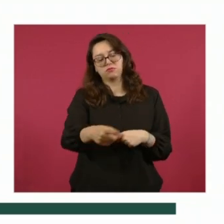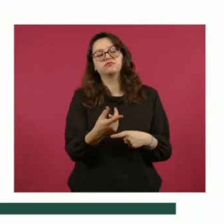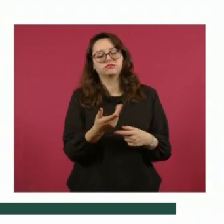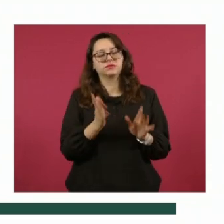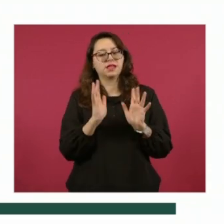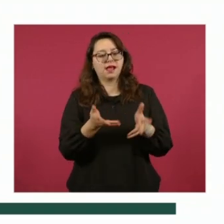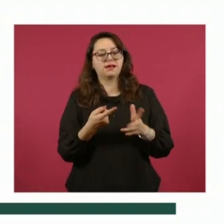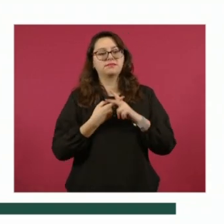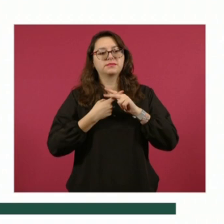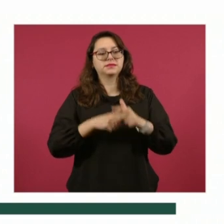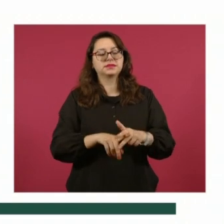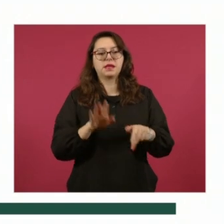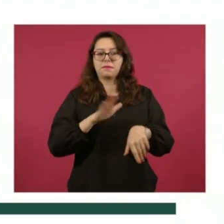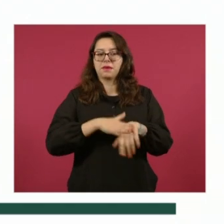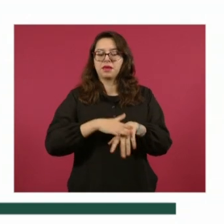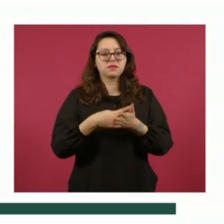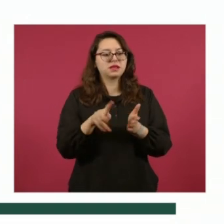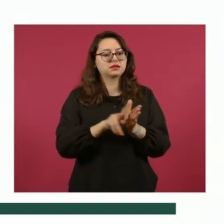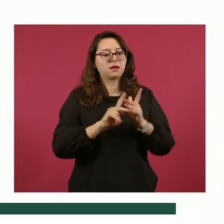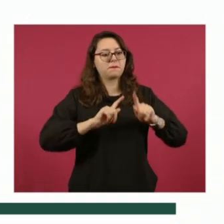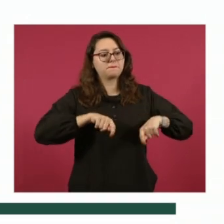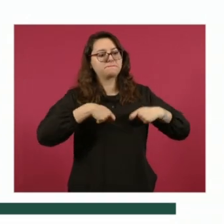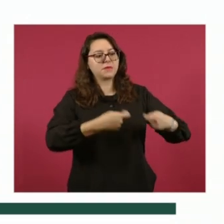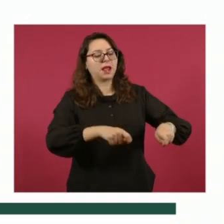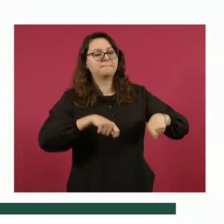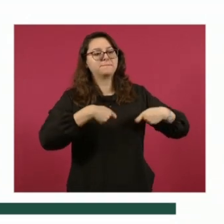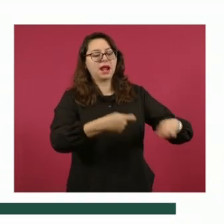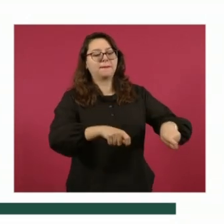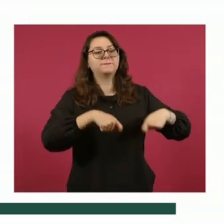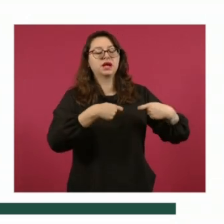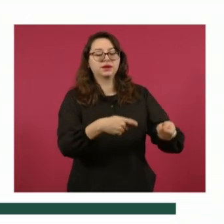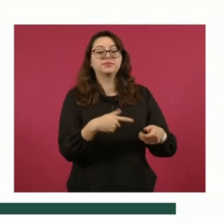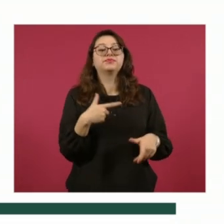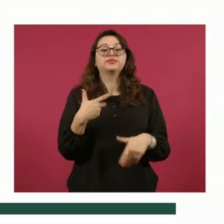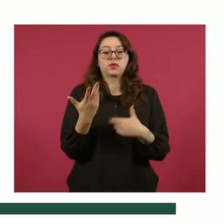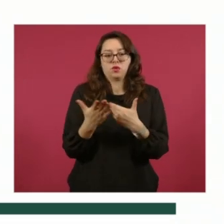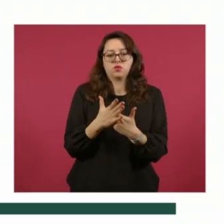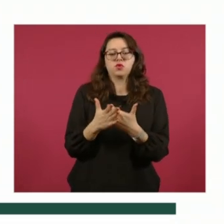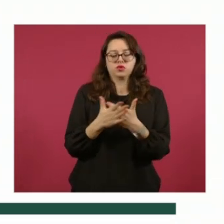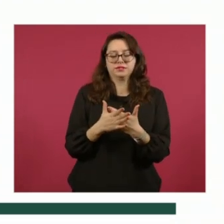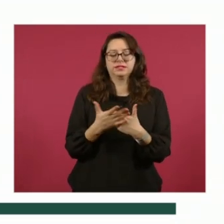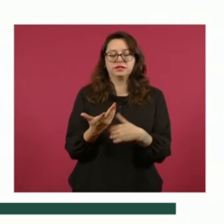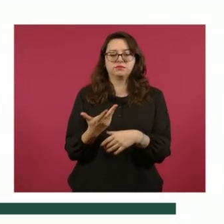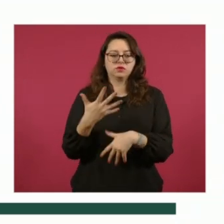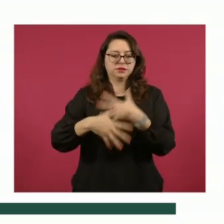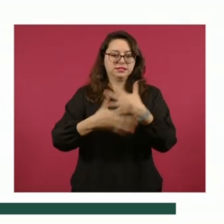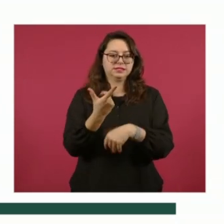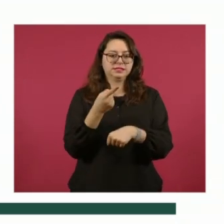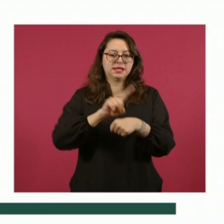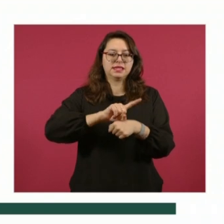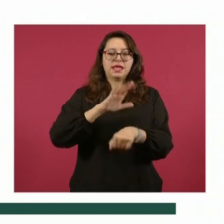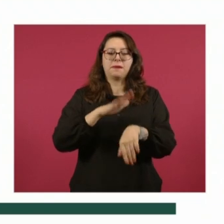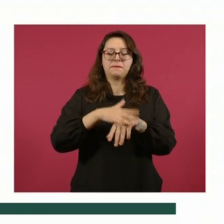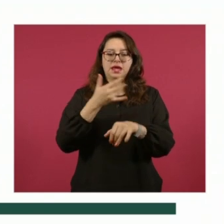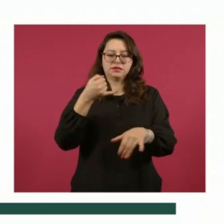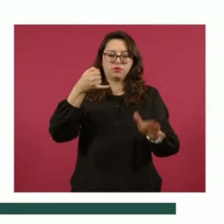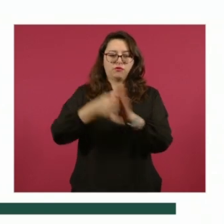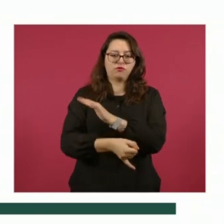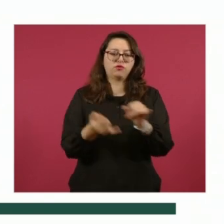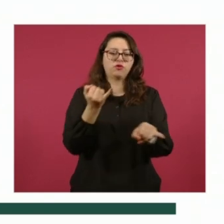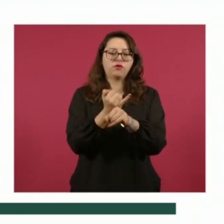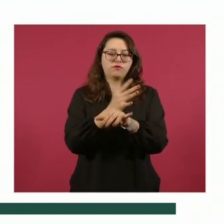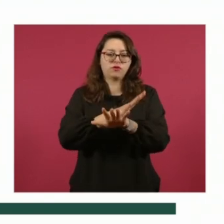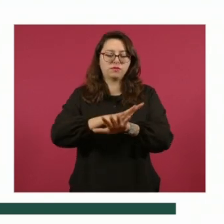marzo. El próximo Pulso de la Salud presentaremos los avances en otros conceptos que tienen que ver con complementar